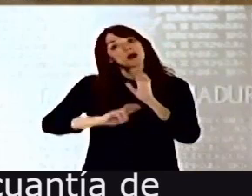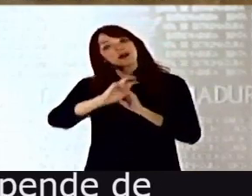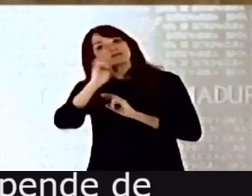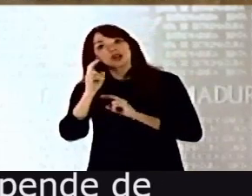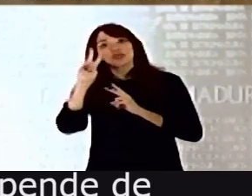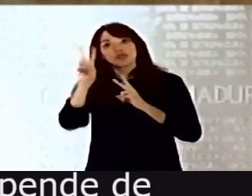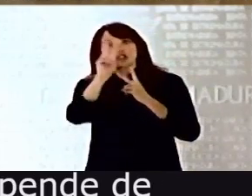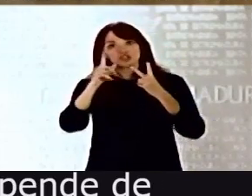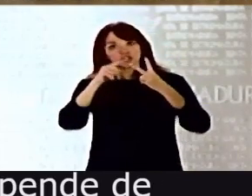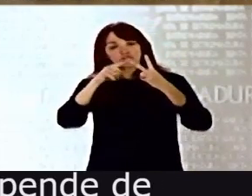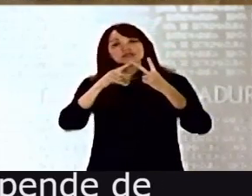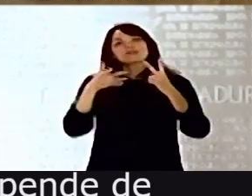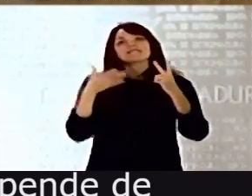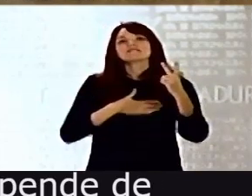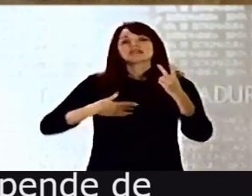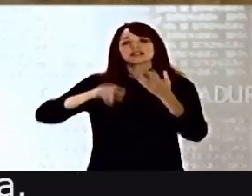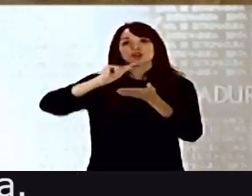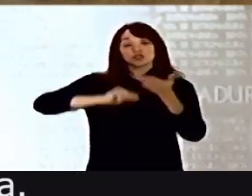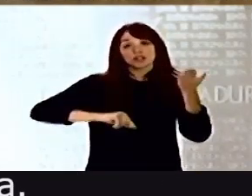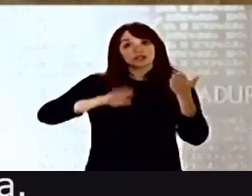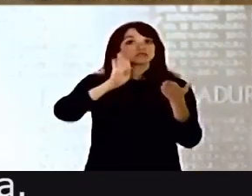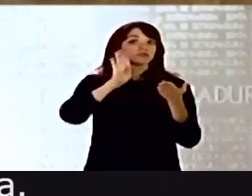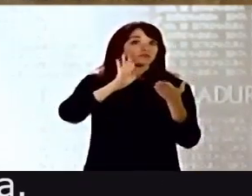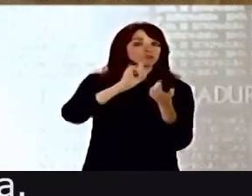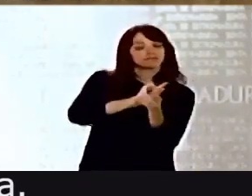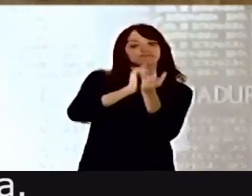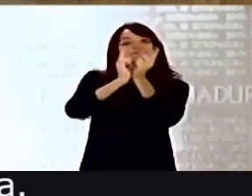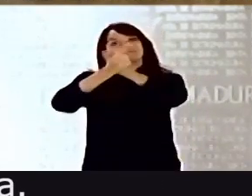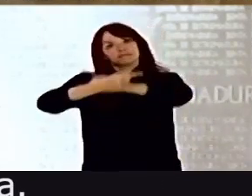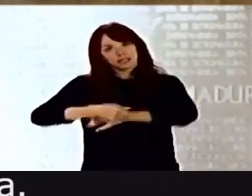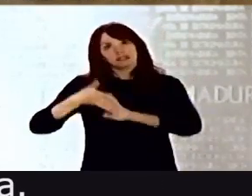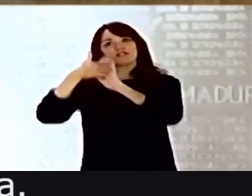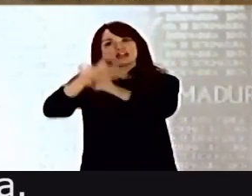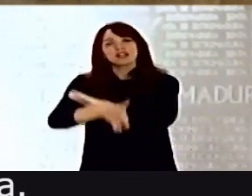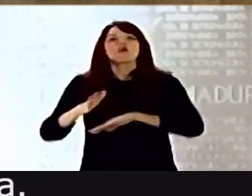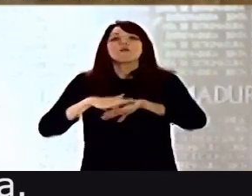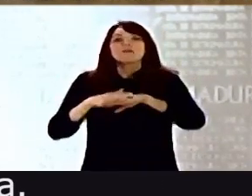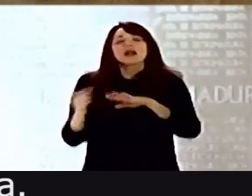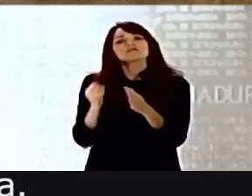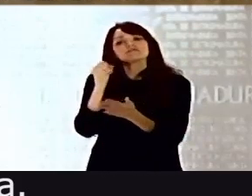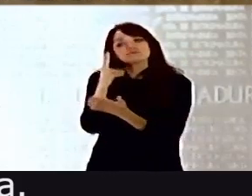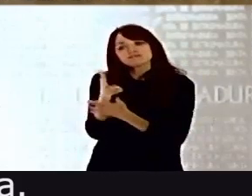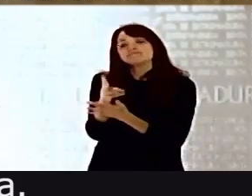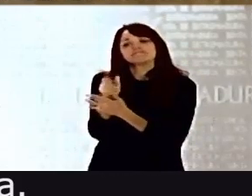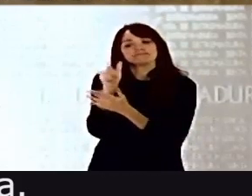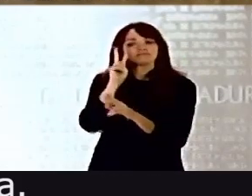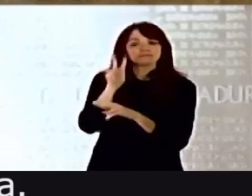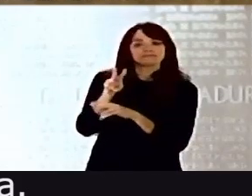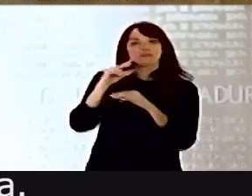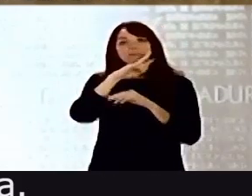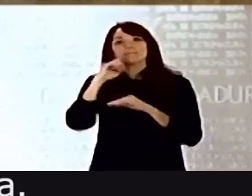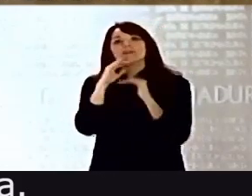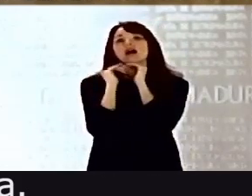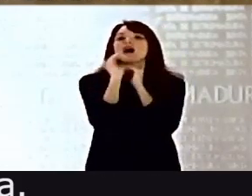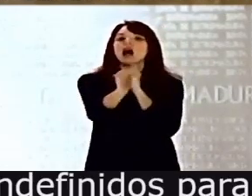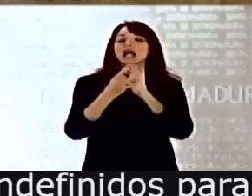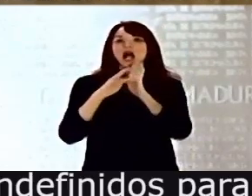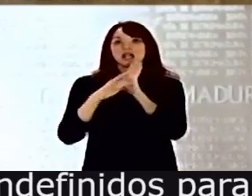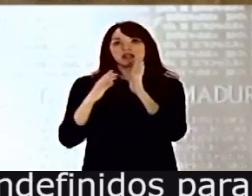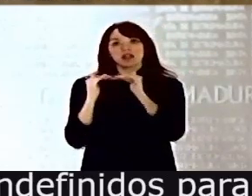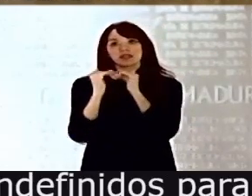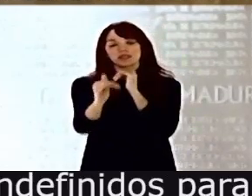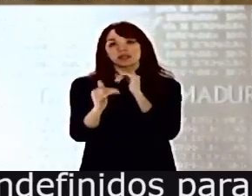transformación en indefinidos para apostar también por ese mantenimiento, esa estabilidad y esa calidad en